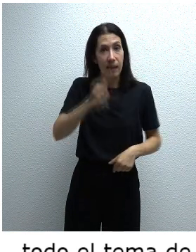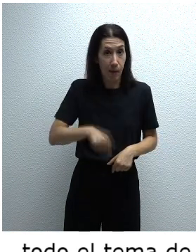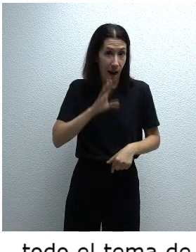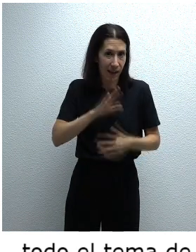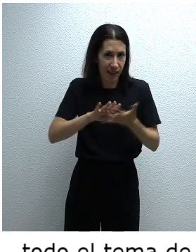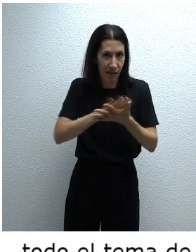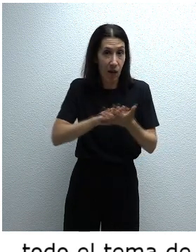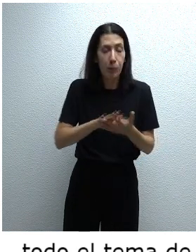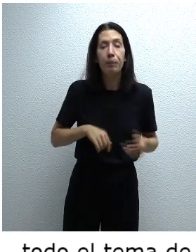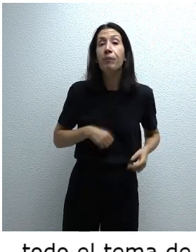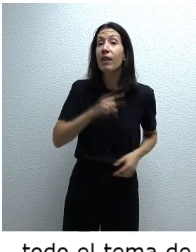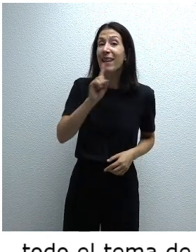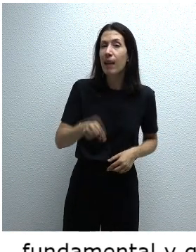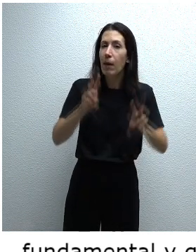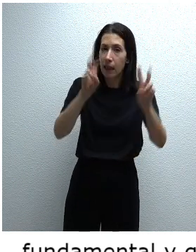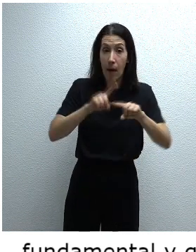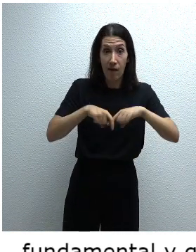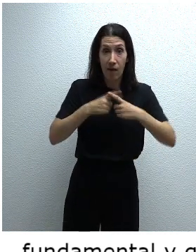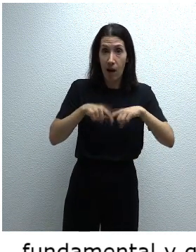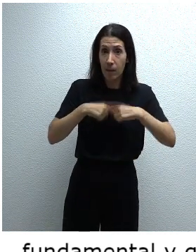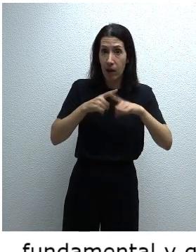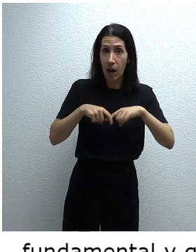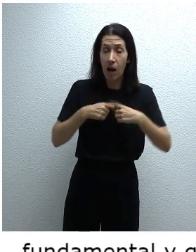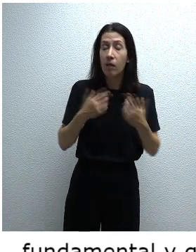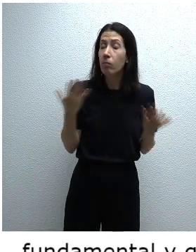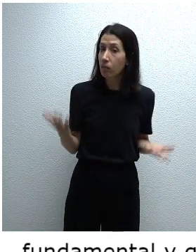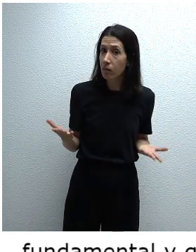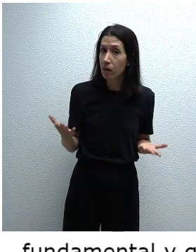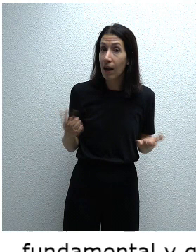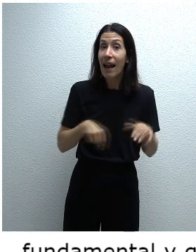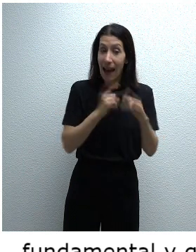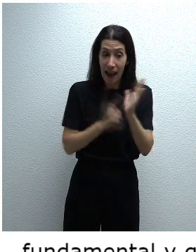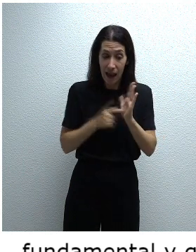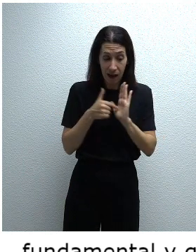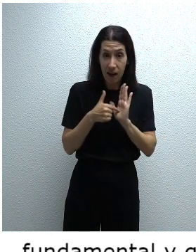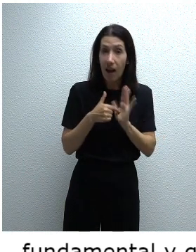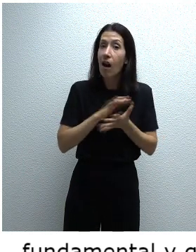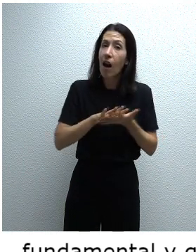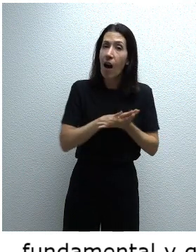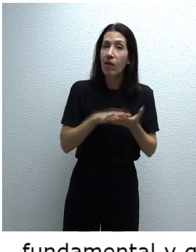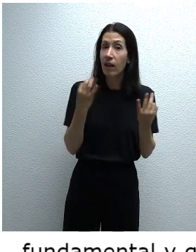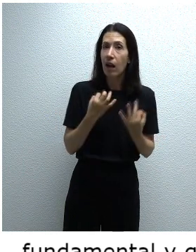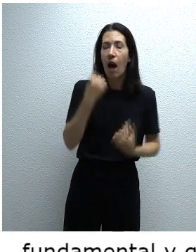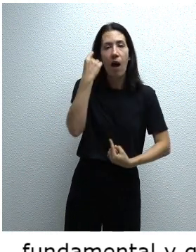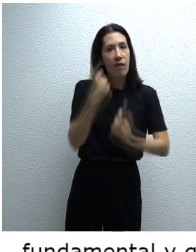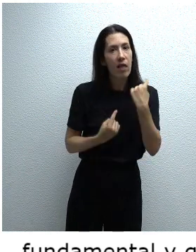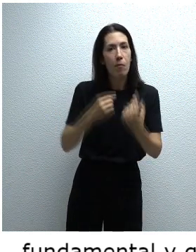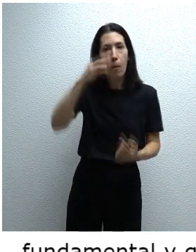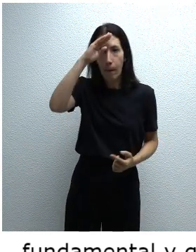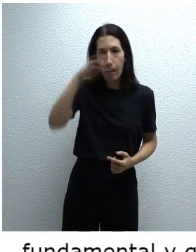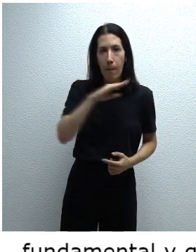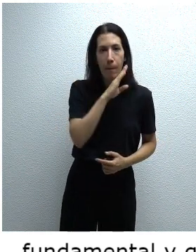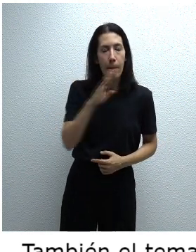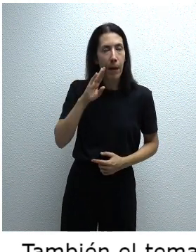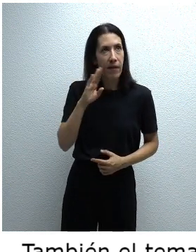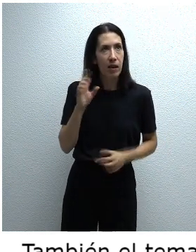comentado. También el tema de la familia. El tema de la familia, la ley también habla de que a veces los padres no